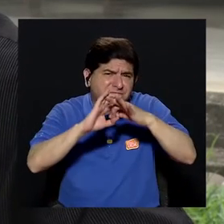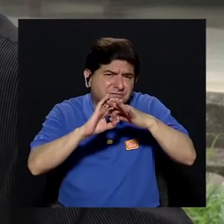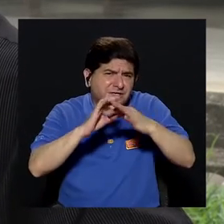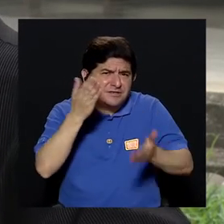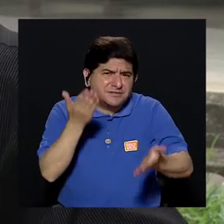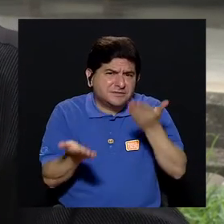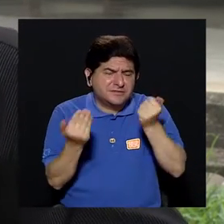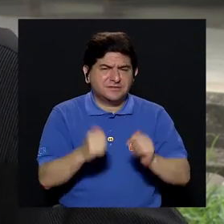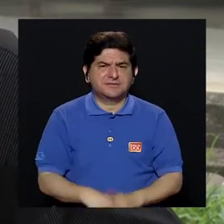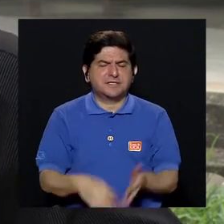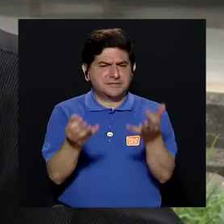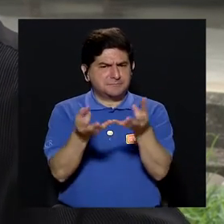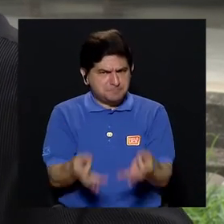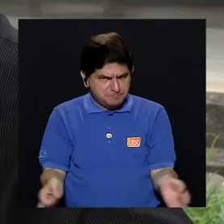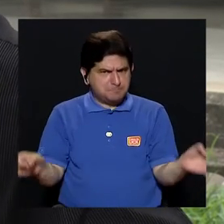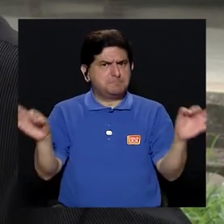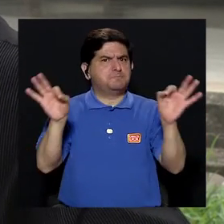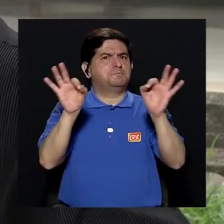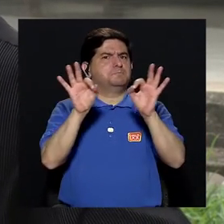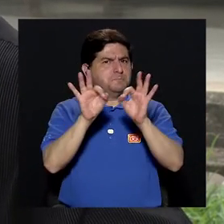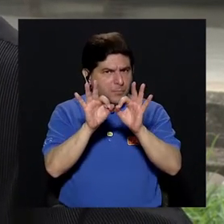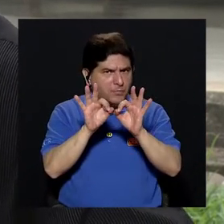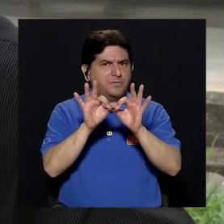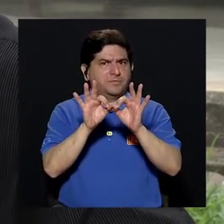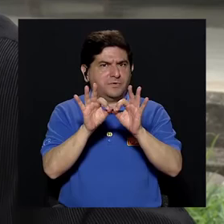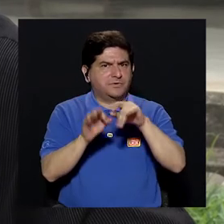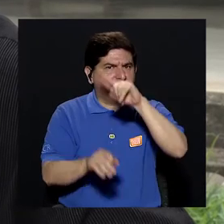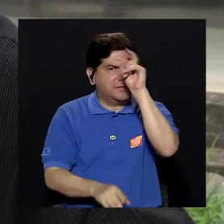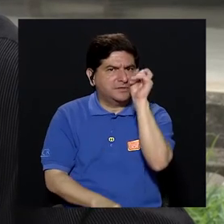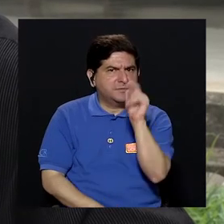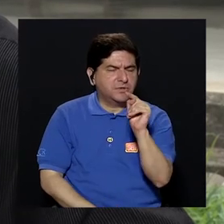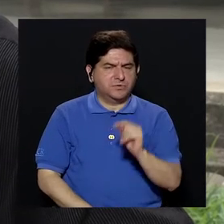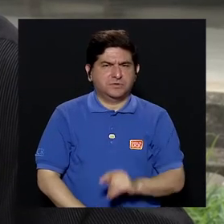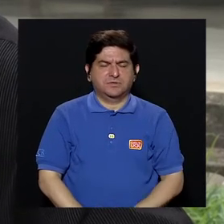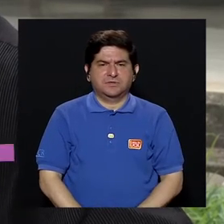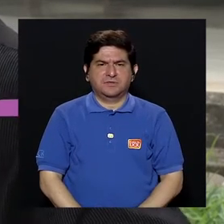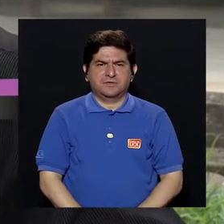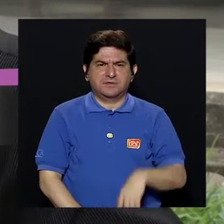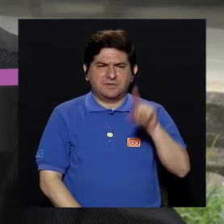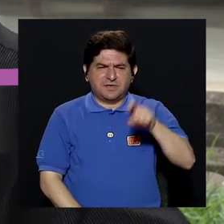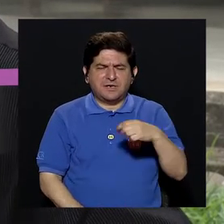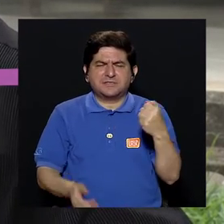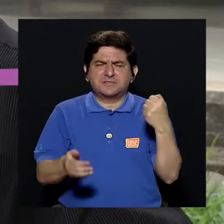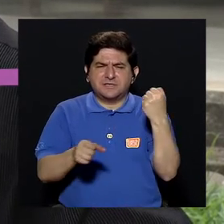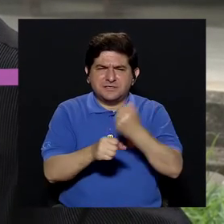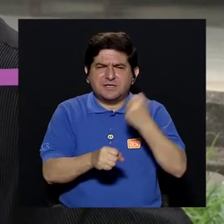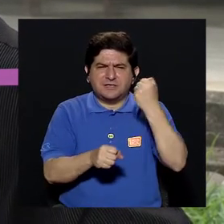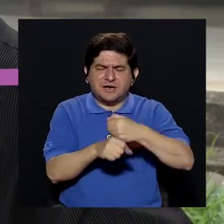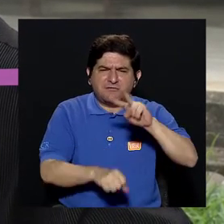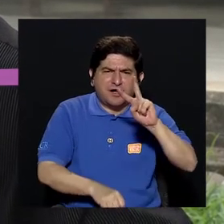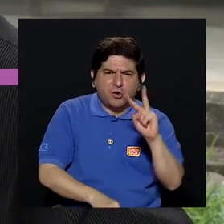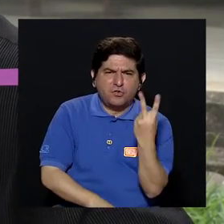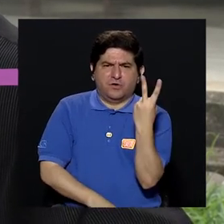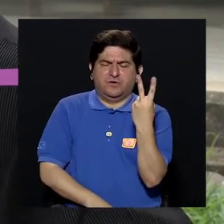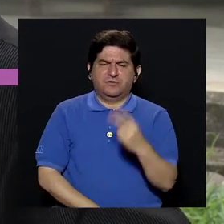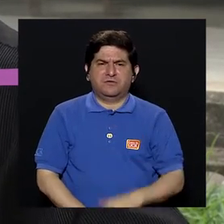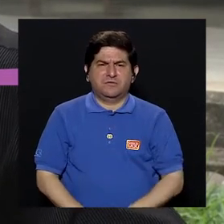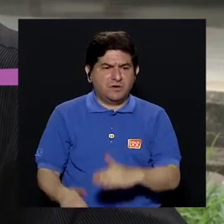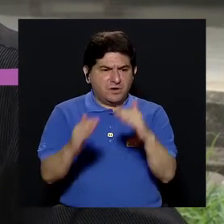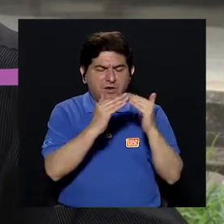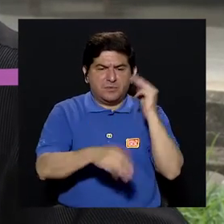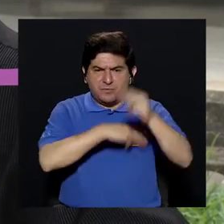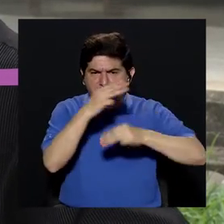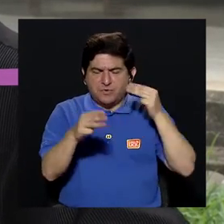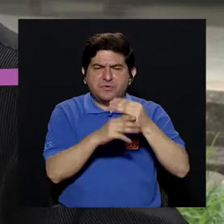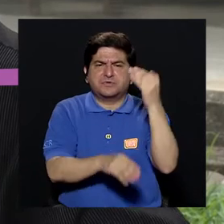pues sería importante poder preguntar si es necesario redoblar esfuerzos para lograr que la